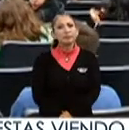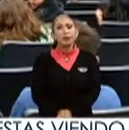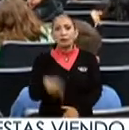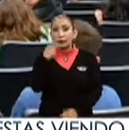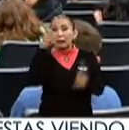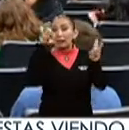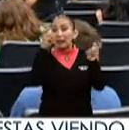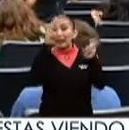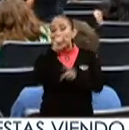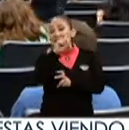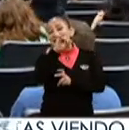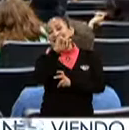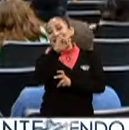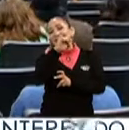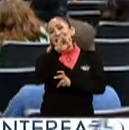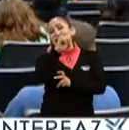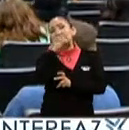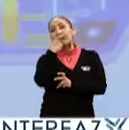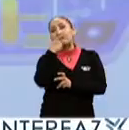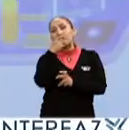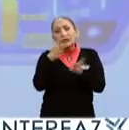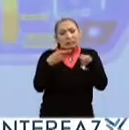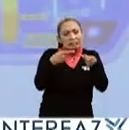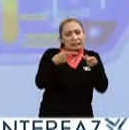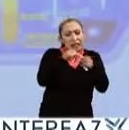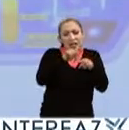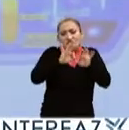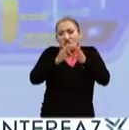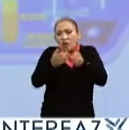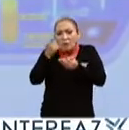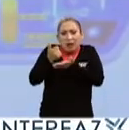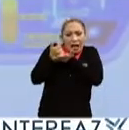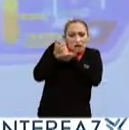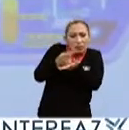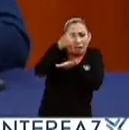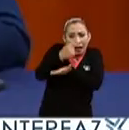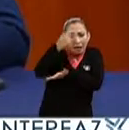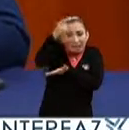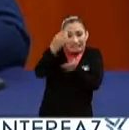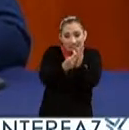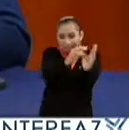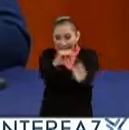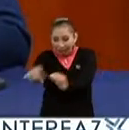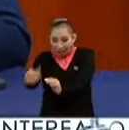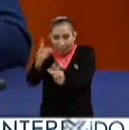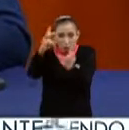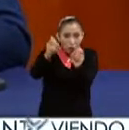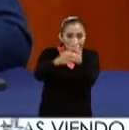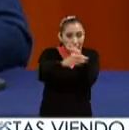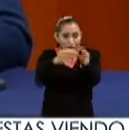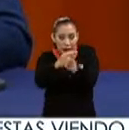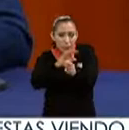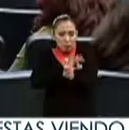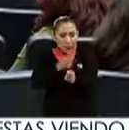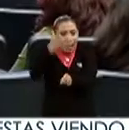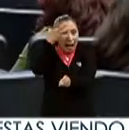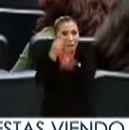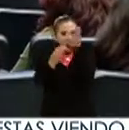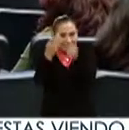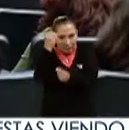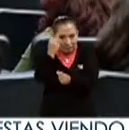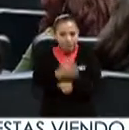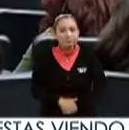Cuando hablamos de didácticas, nos referimos a las estrategias y técnicas que ayudan y facilitan la enseñanza de una disciplina y hacen posible su